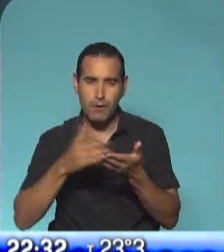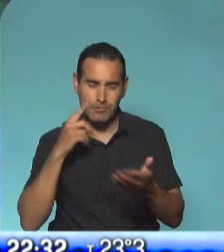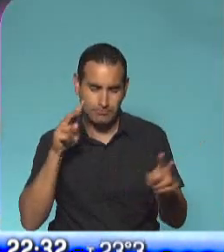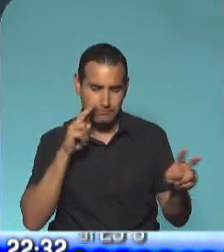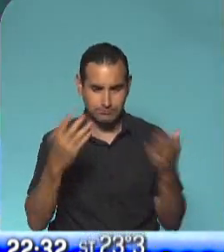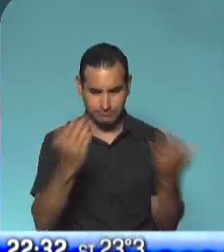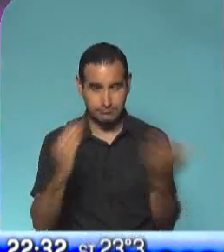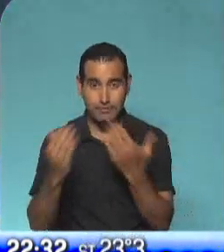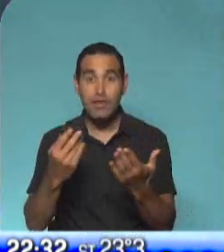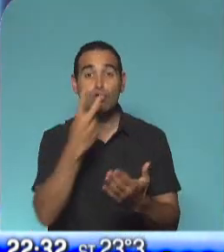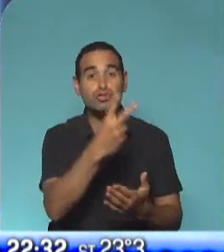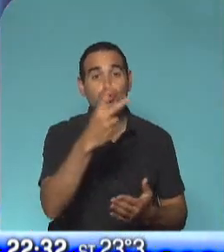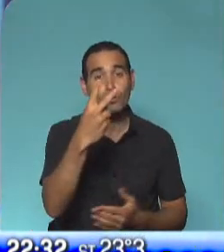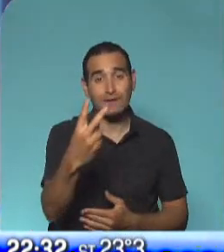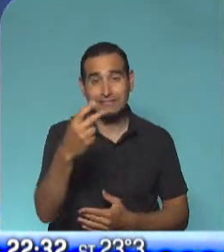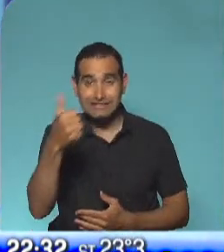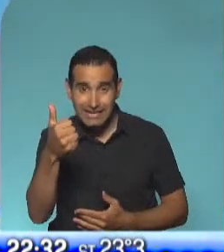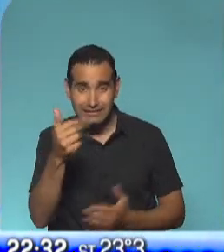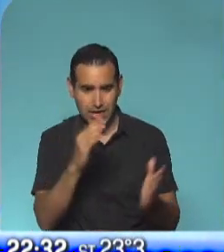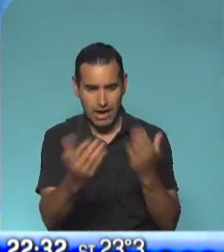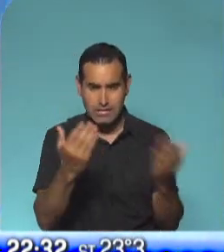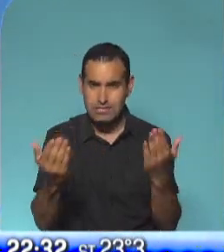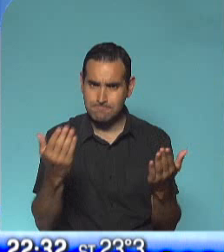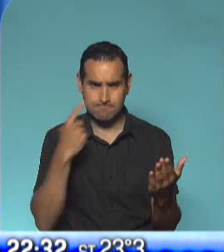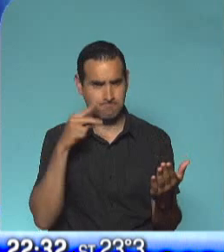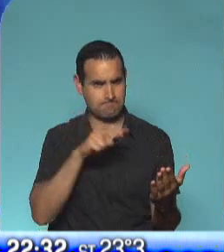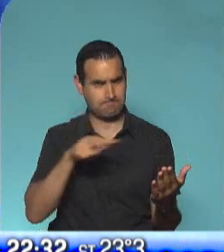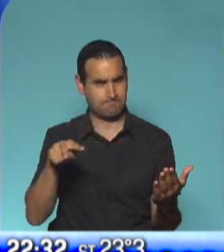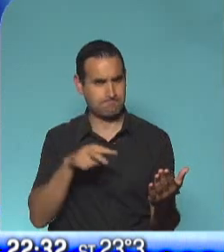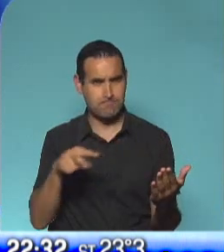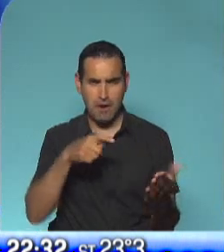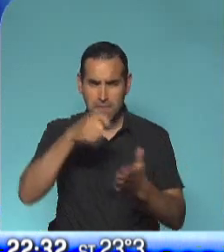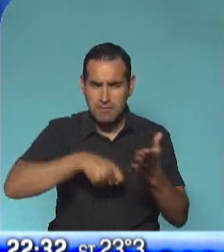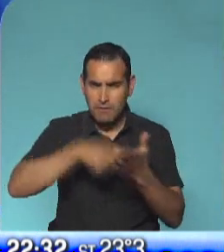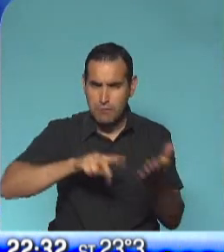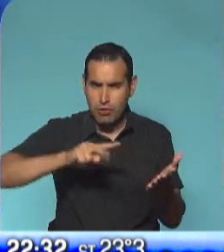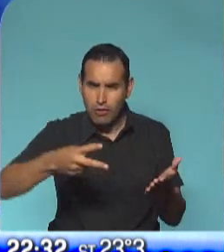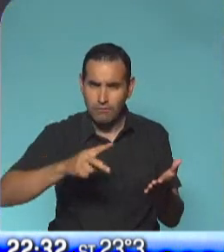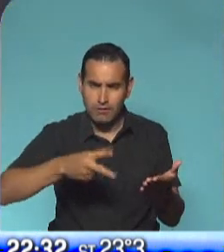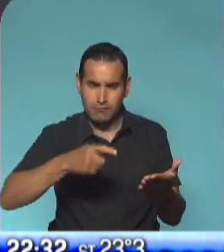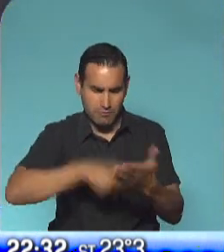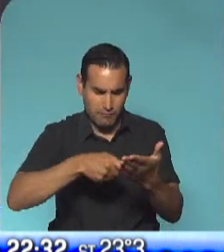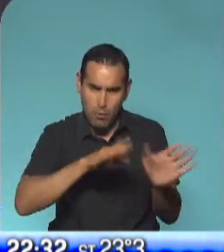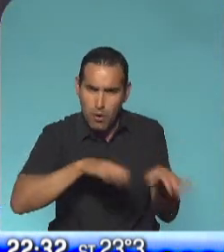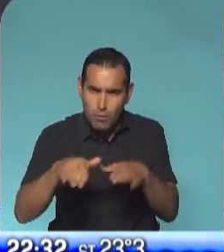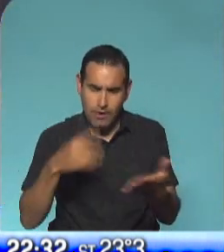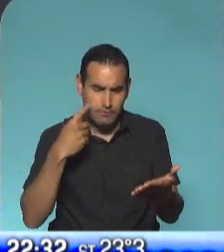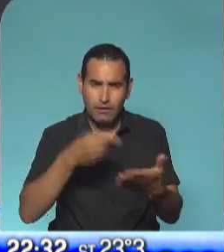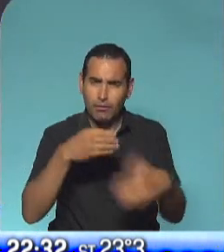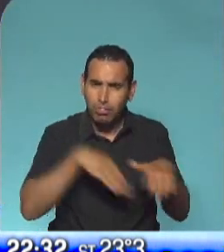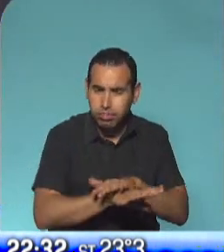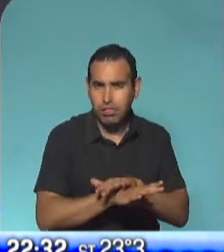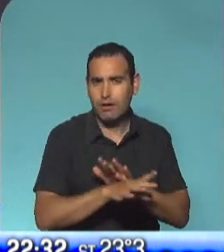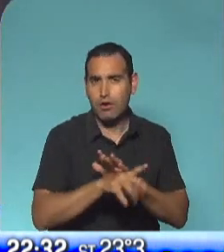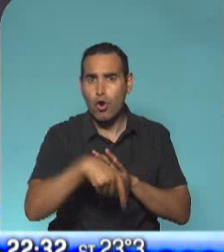que en 226 de ellas había varias actas con firmas duplicadas, se ocultaron actas, hubo